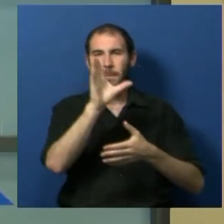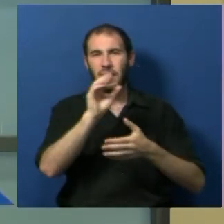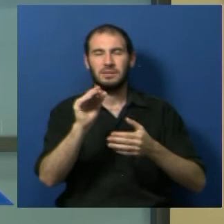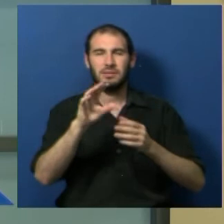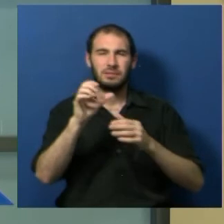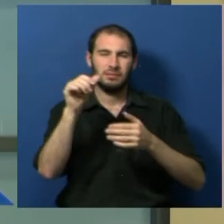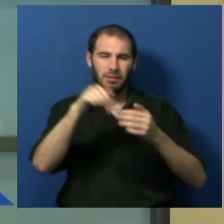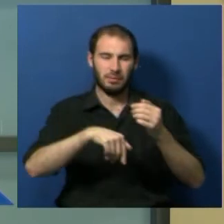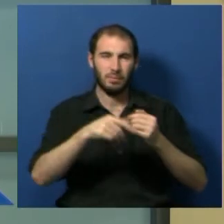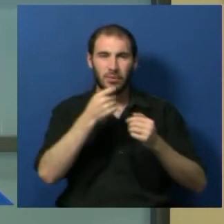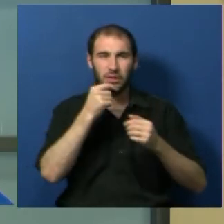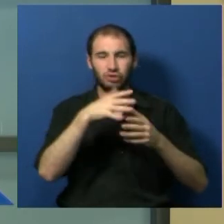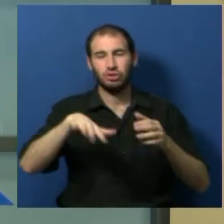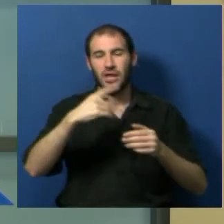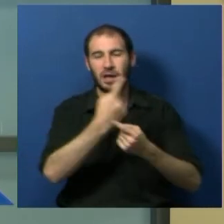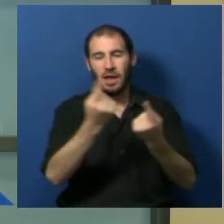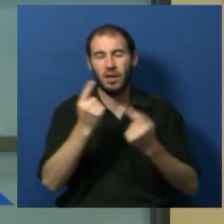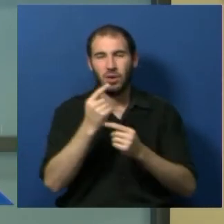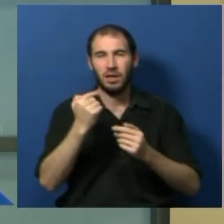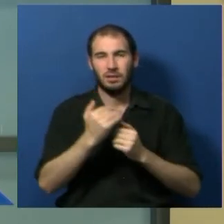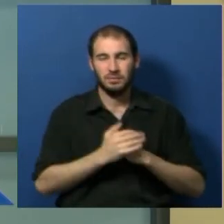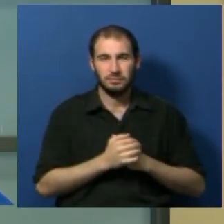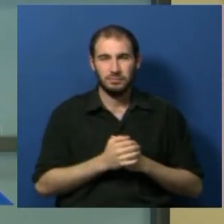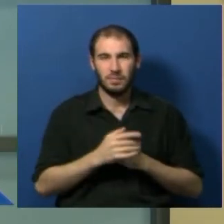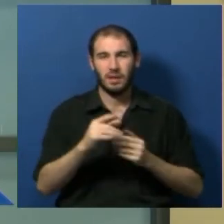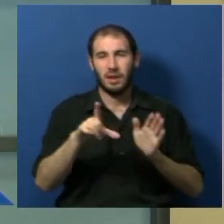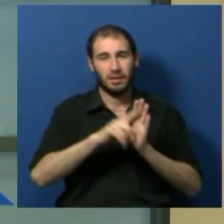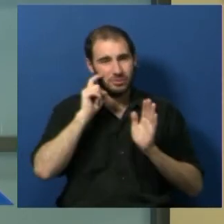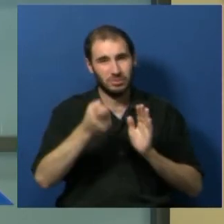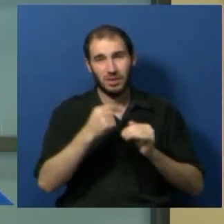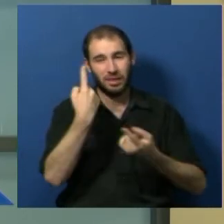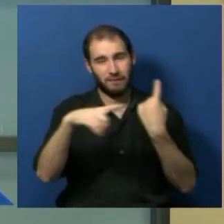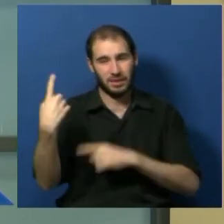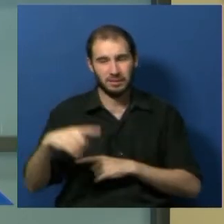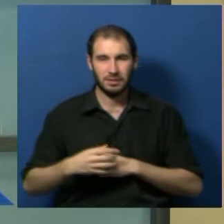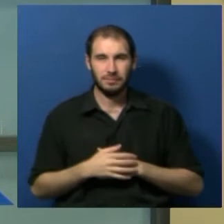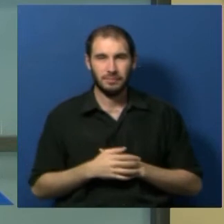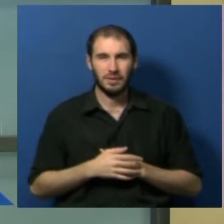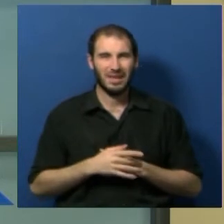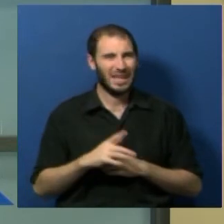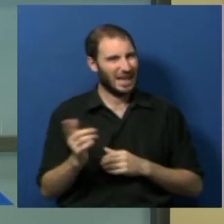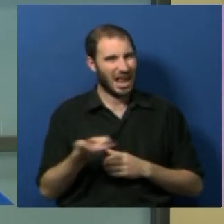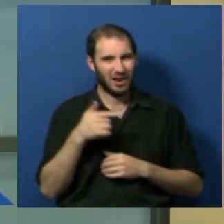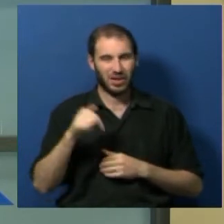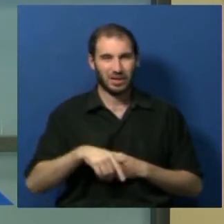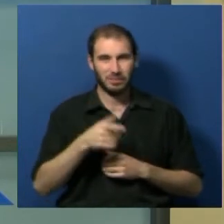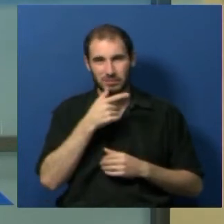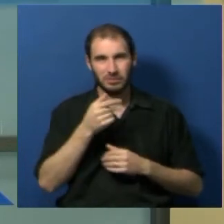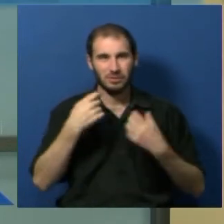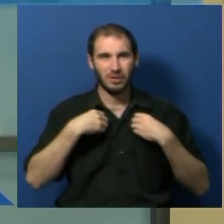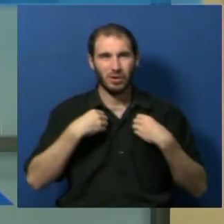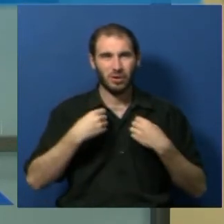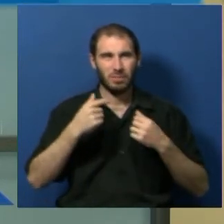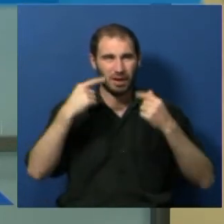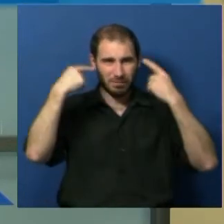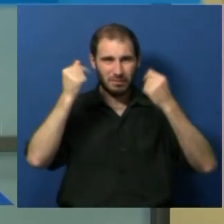tercer mundo. Cada sociedad produce un tipo determinado de delincuentes. Raramente aquí alguien entra disfrazado de Batman